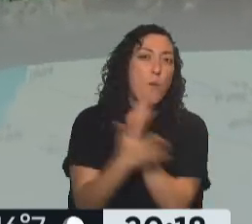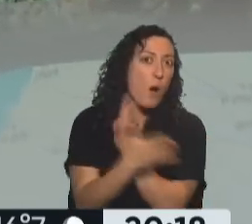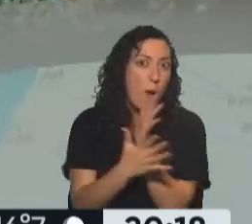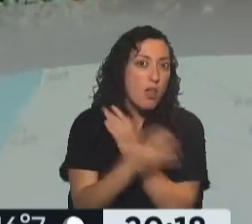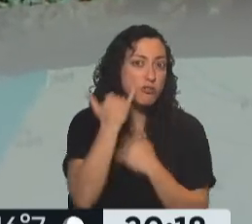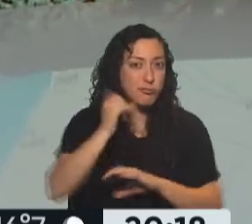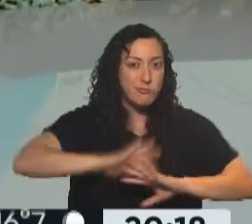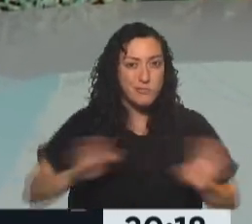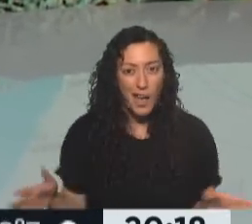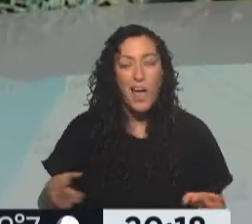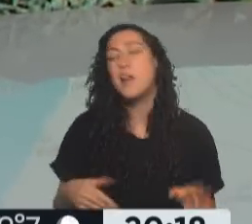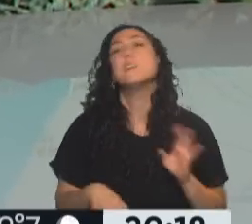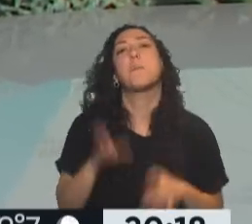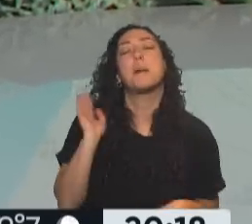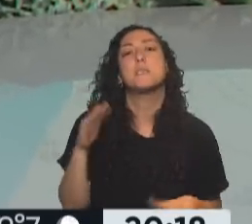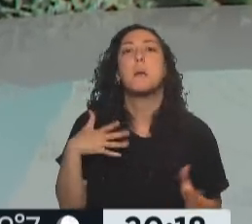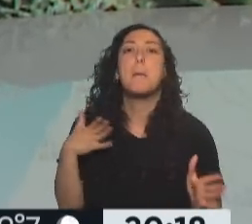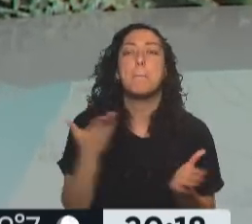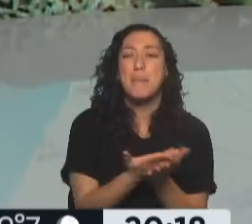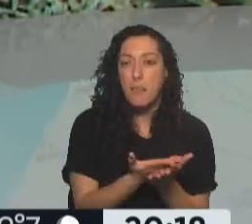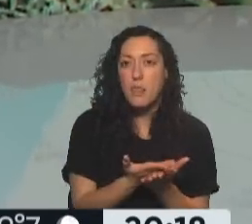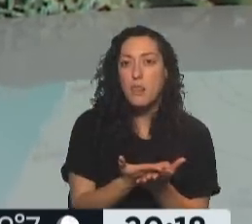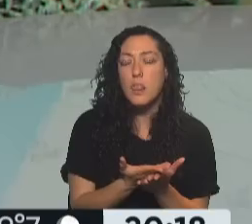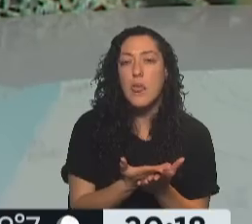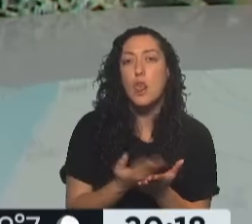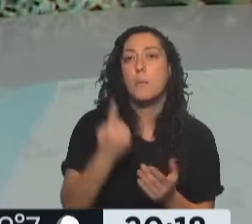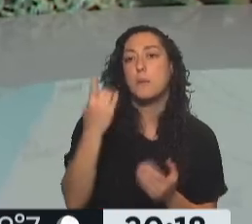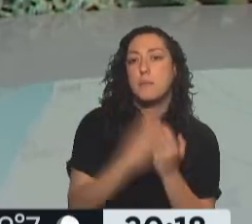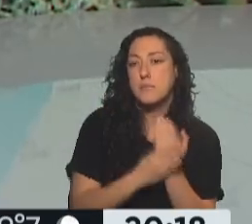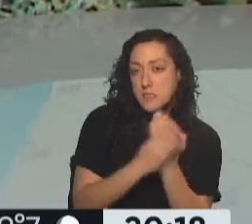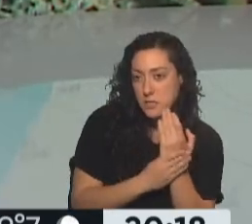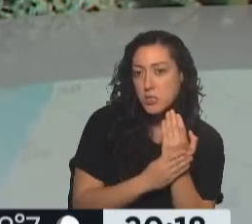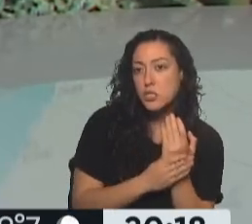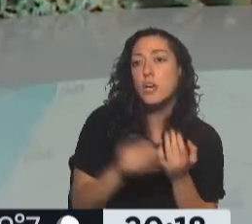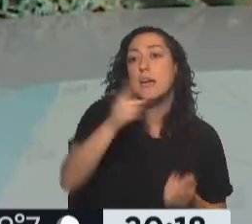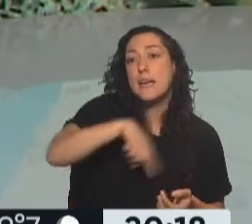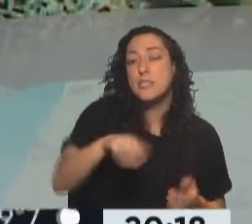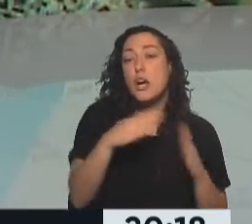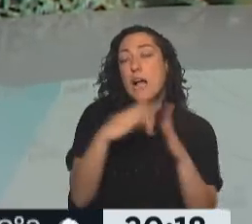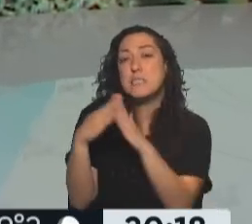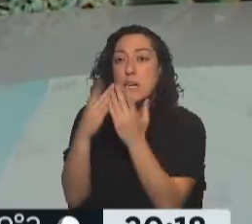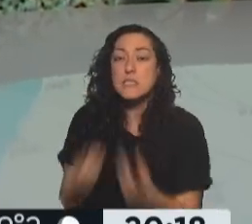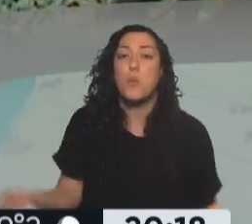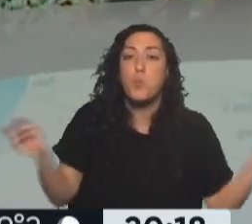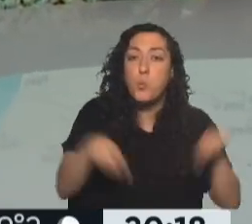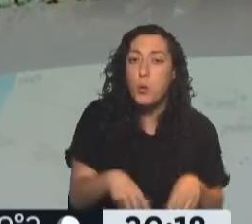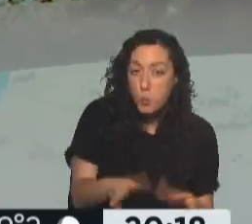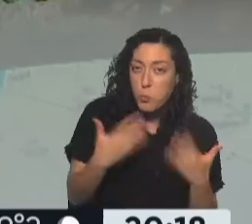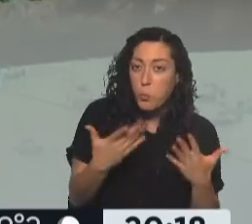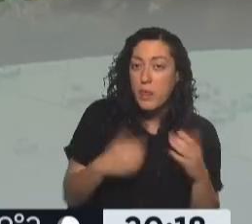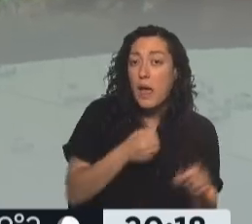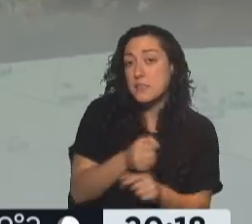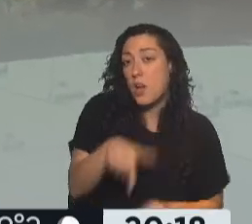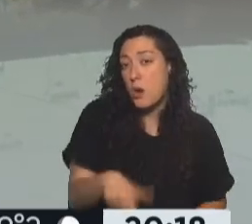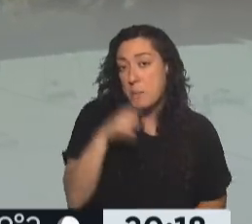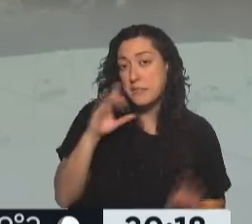hecho es uno de los grandes pedidos que le vienen haciendo a Netanyahu, es que puedan regresar a sus casas, algo que hasta el momento parece cada